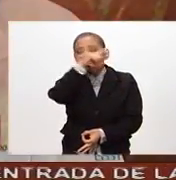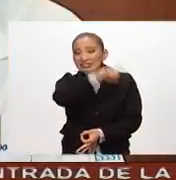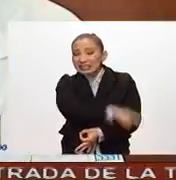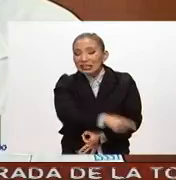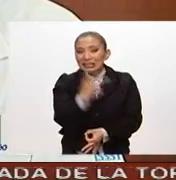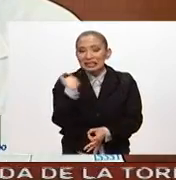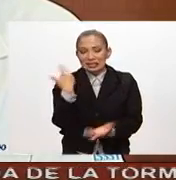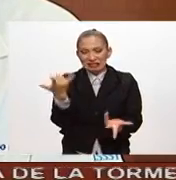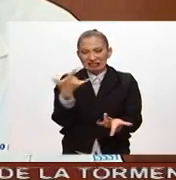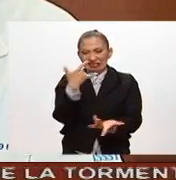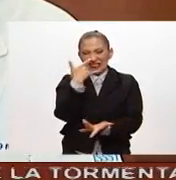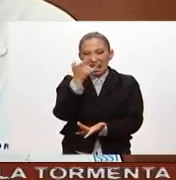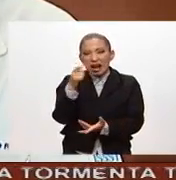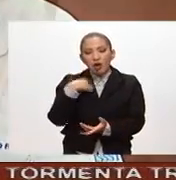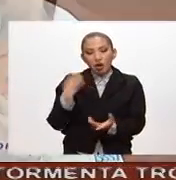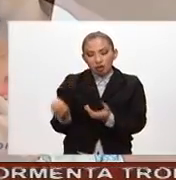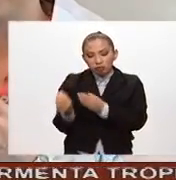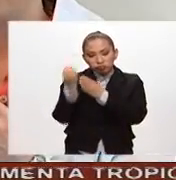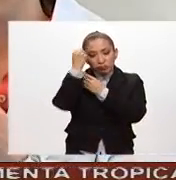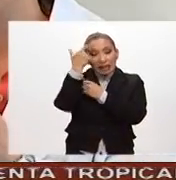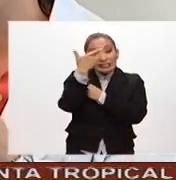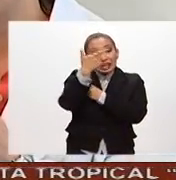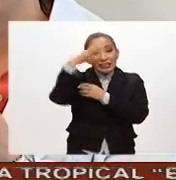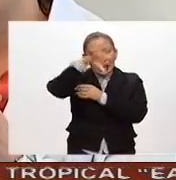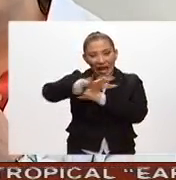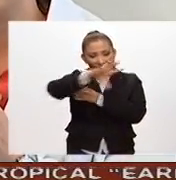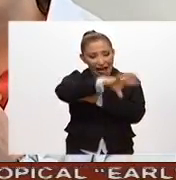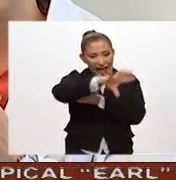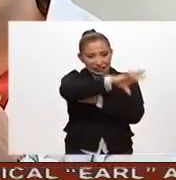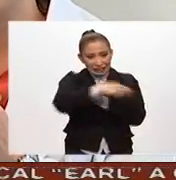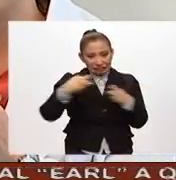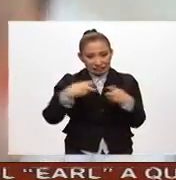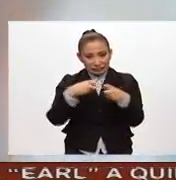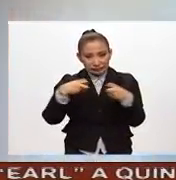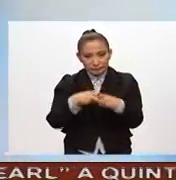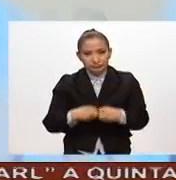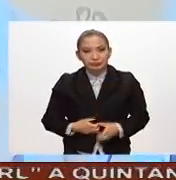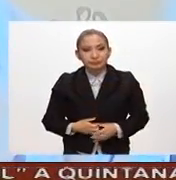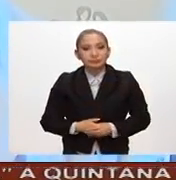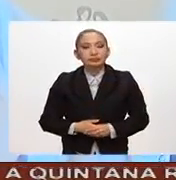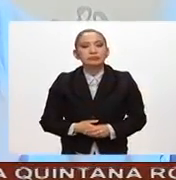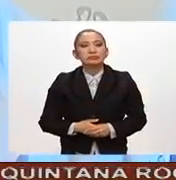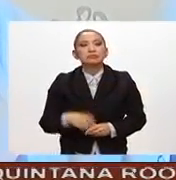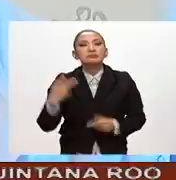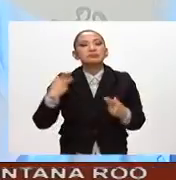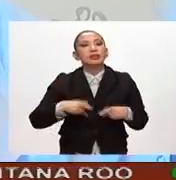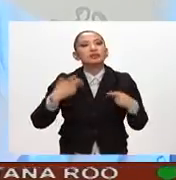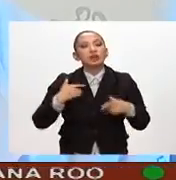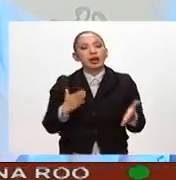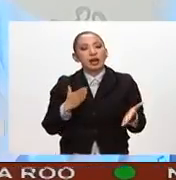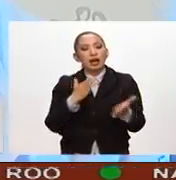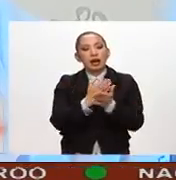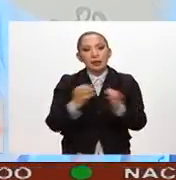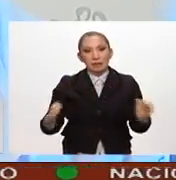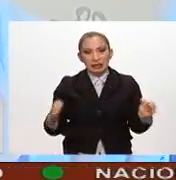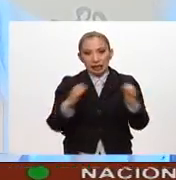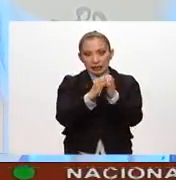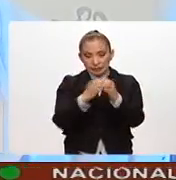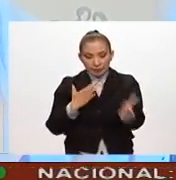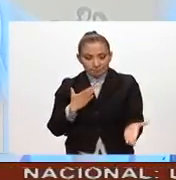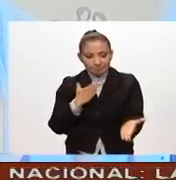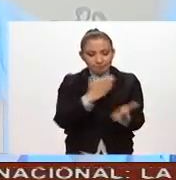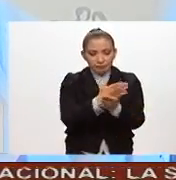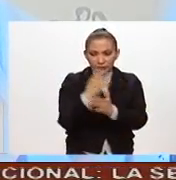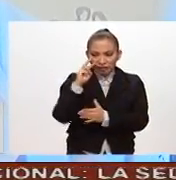y atípico que invadía 7 áreas de su sistema nervioso. Nuestra paciente llega a urgencias con